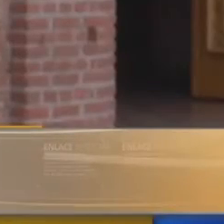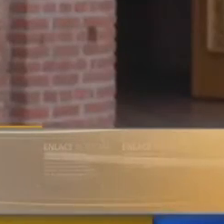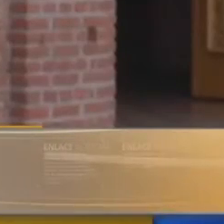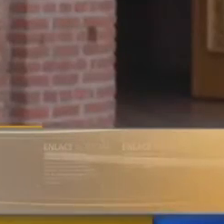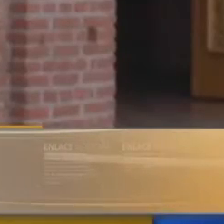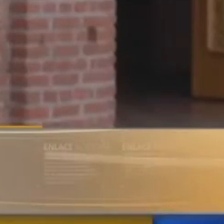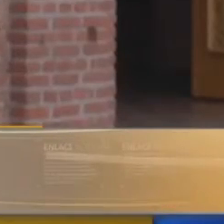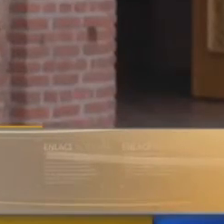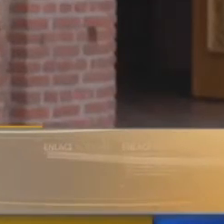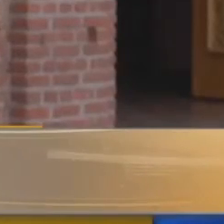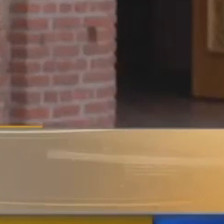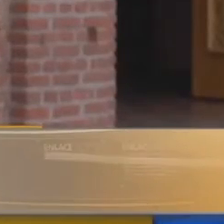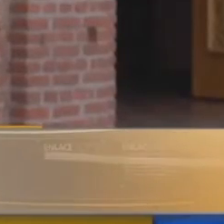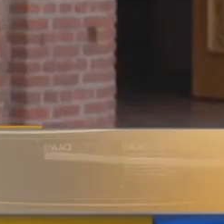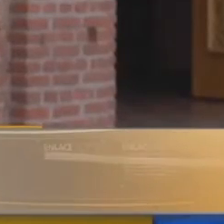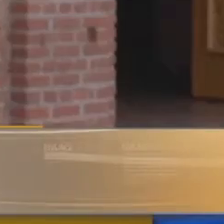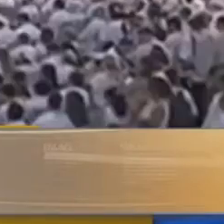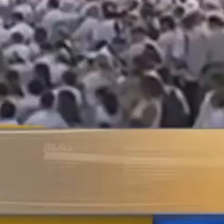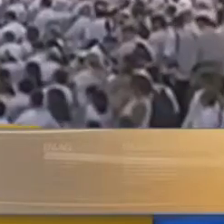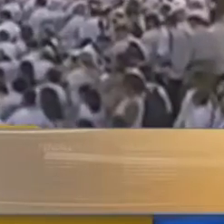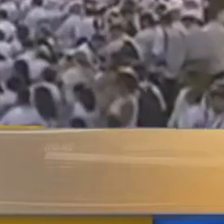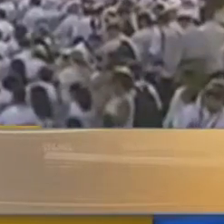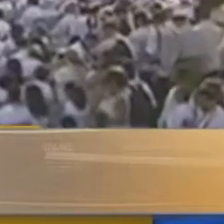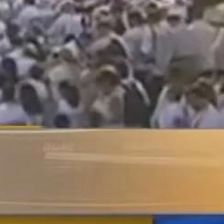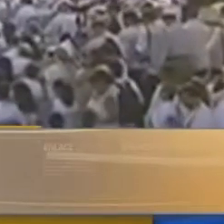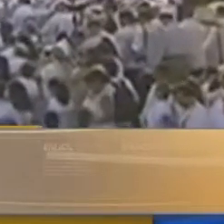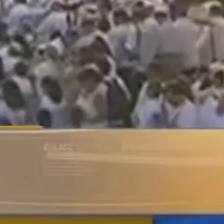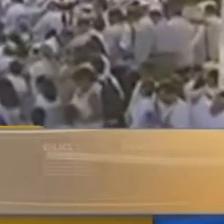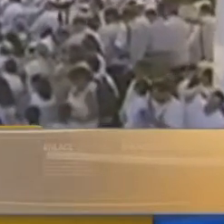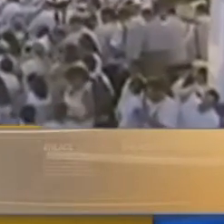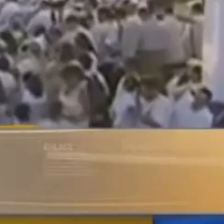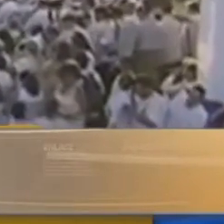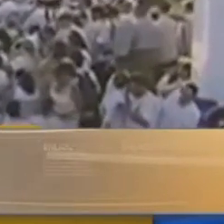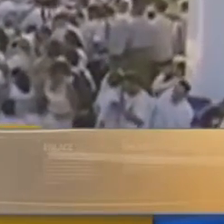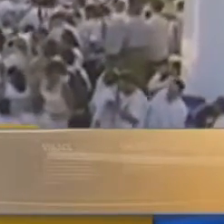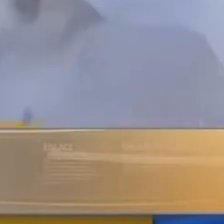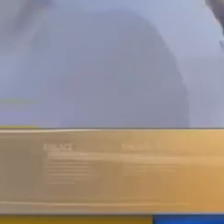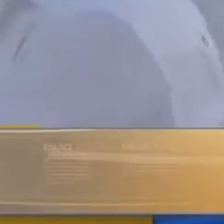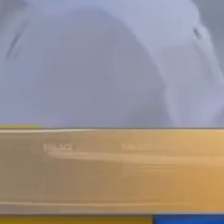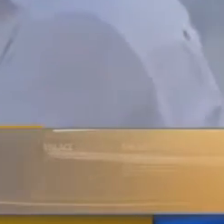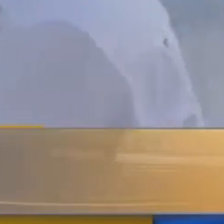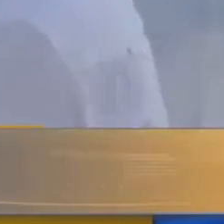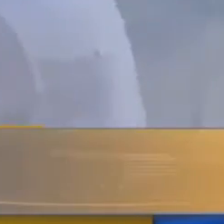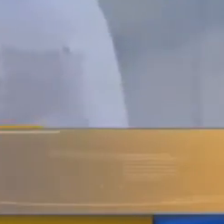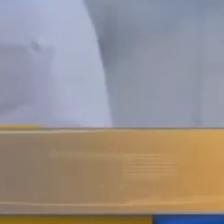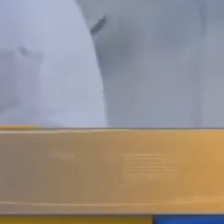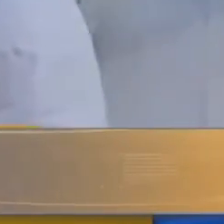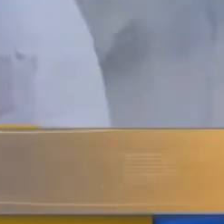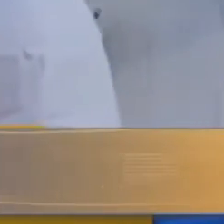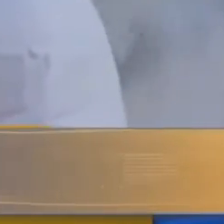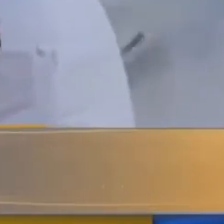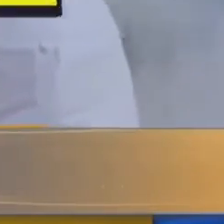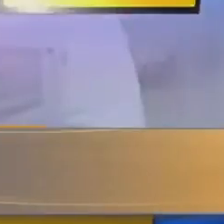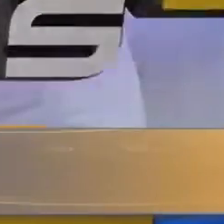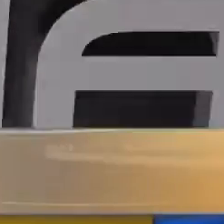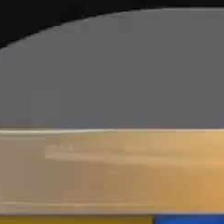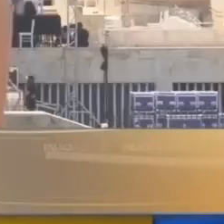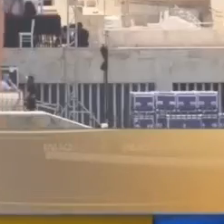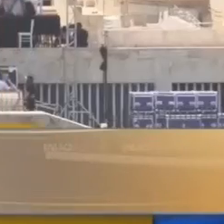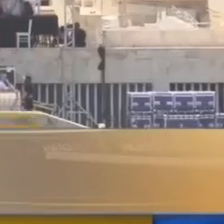Defensores de derechos humanos del Magdalena Medio aseguran que etapa de posconflicto es una etapa difícil, toda vez que es la etapa de cumplimiento de los